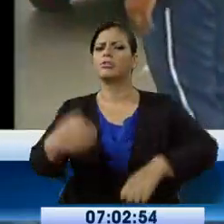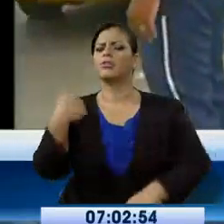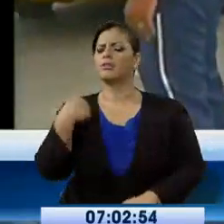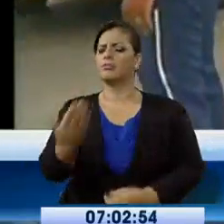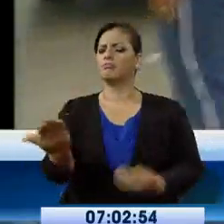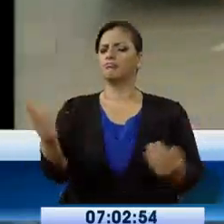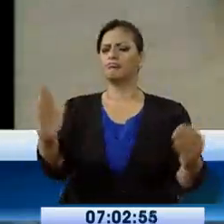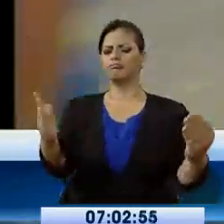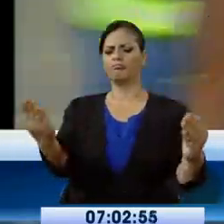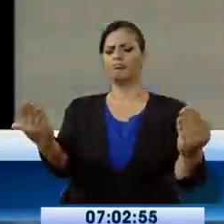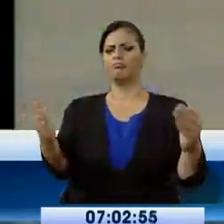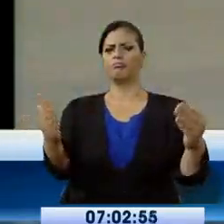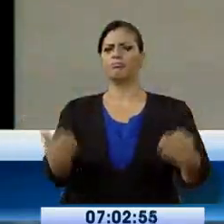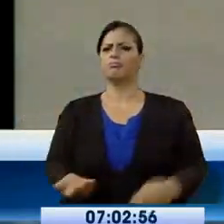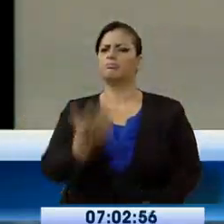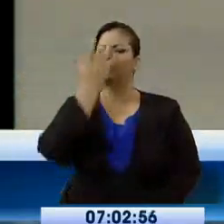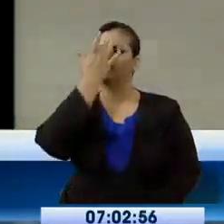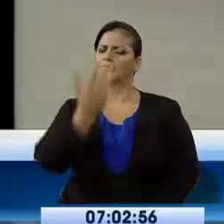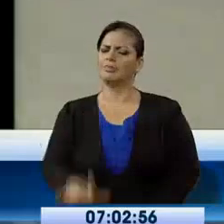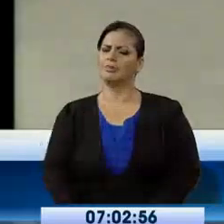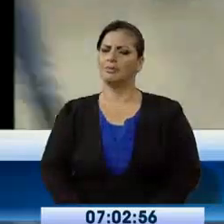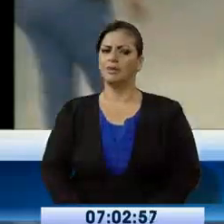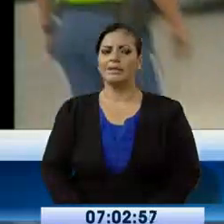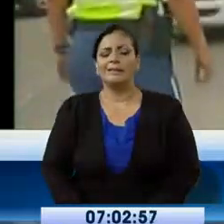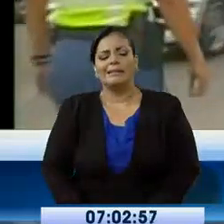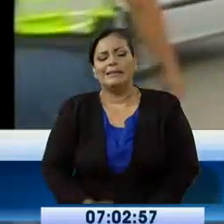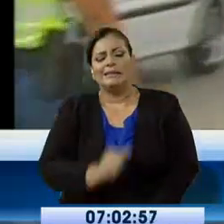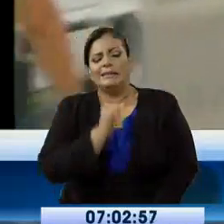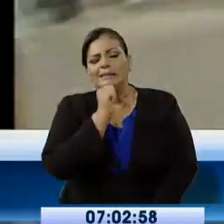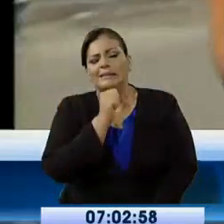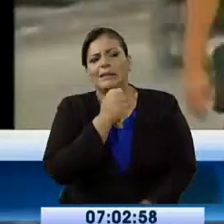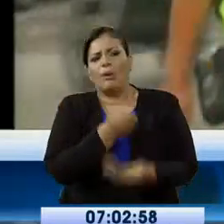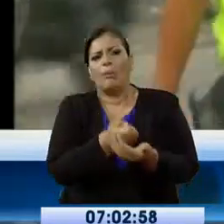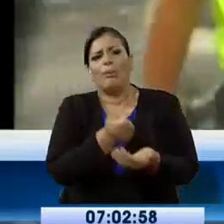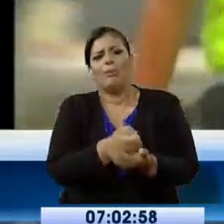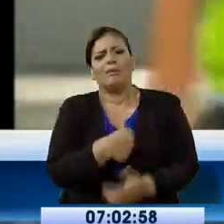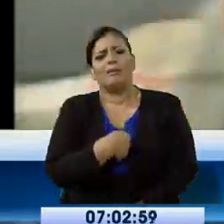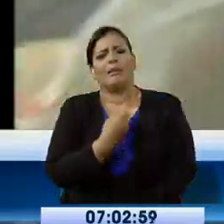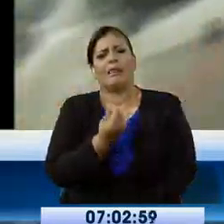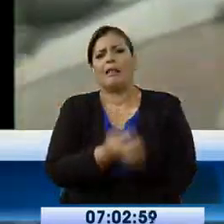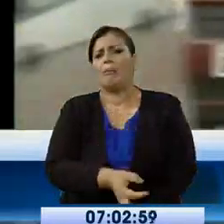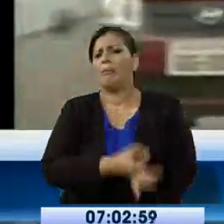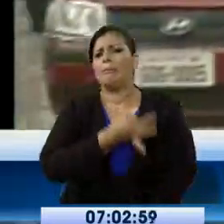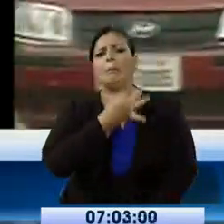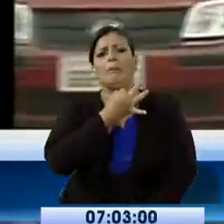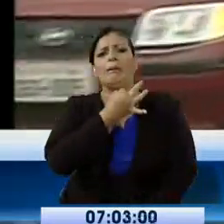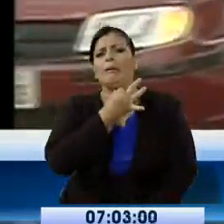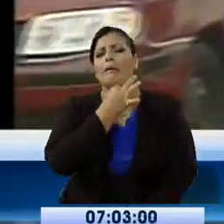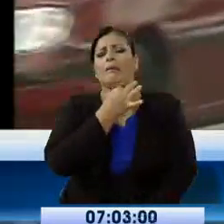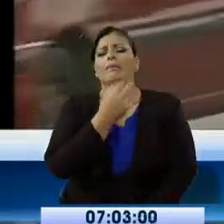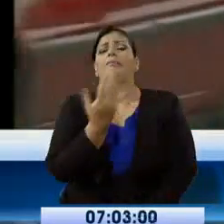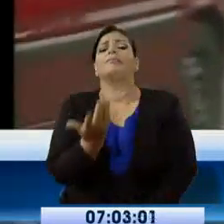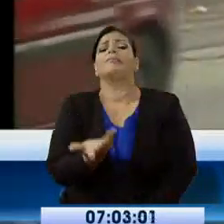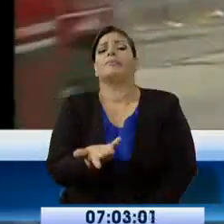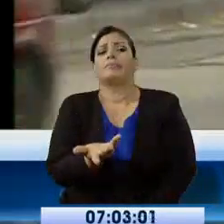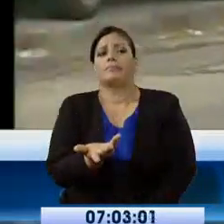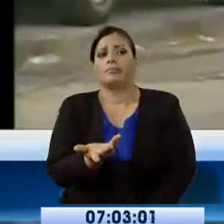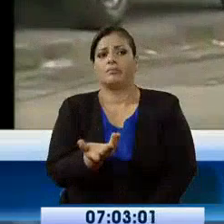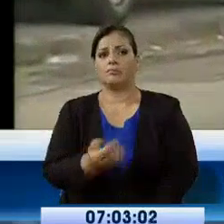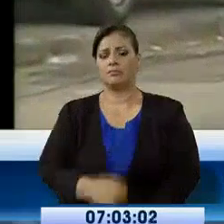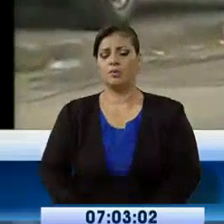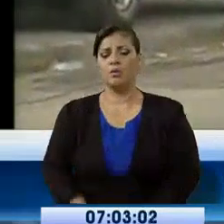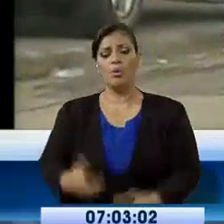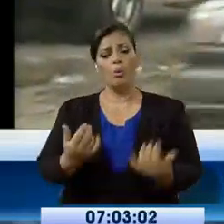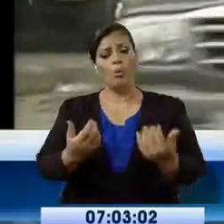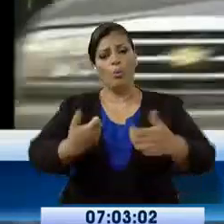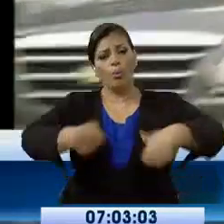y se los puede poner. Es que estoy lejos, por aquí no puedo comprarlos. ¿Qué pasó con los retrovisores, amigo? Yo recién compro la moto y recién